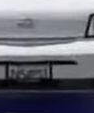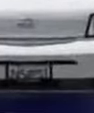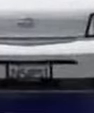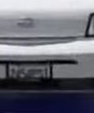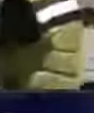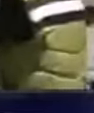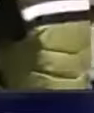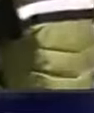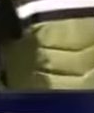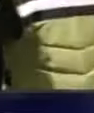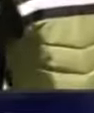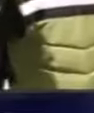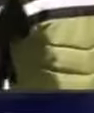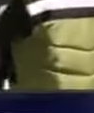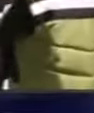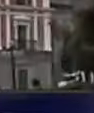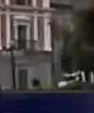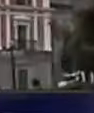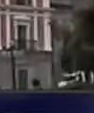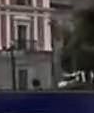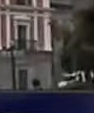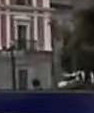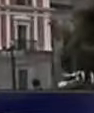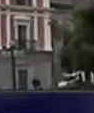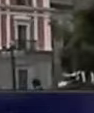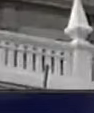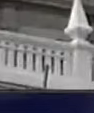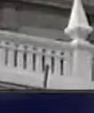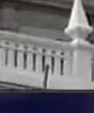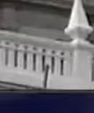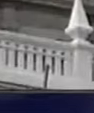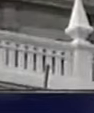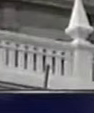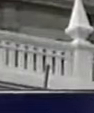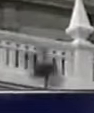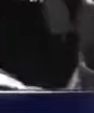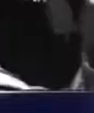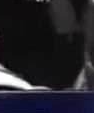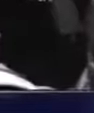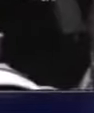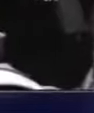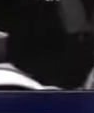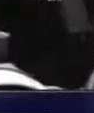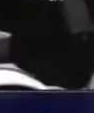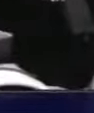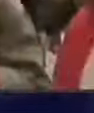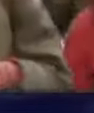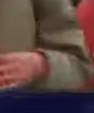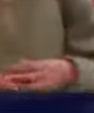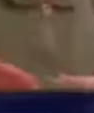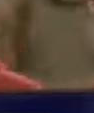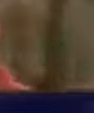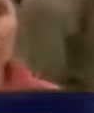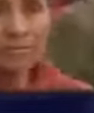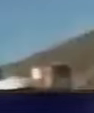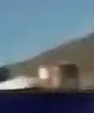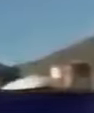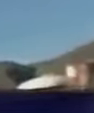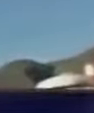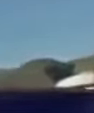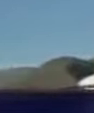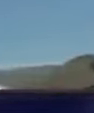Desde la creación del Estado plurinacional en el año 2009, Bolivia ha obtenido importantes logros sociales y económicos gracias